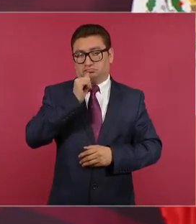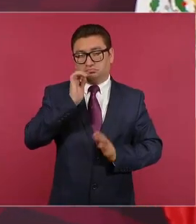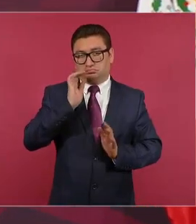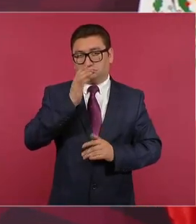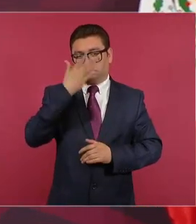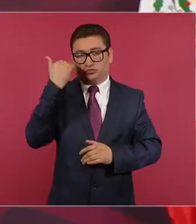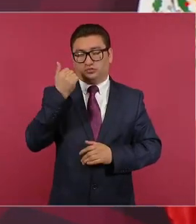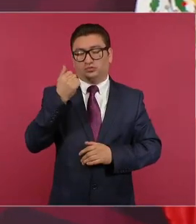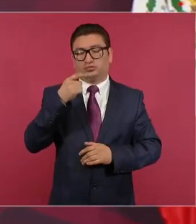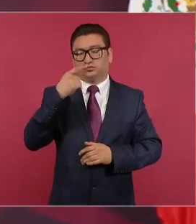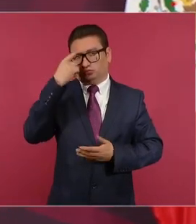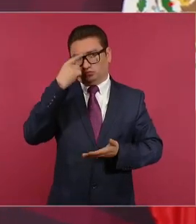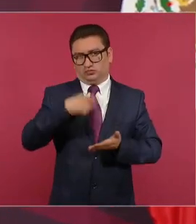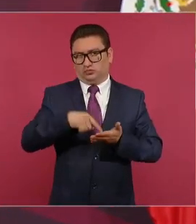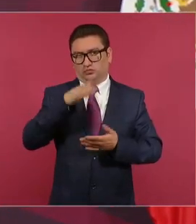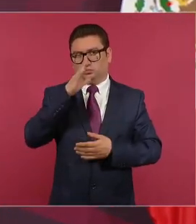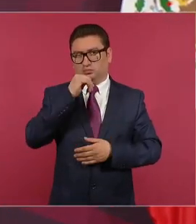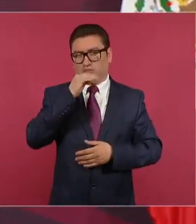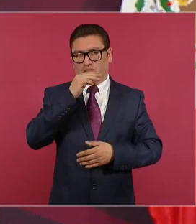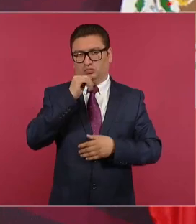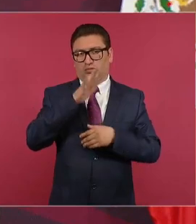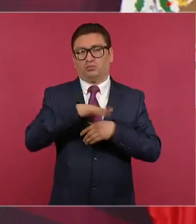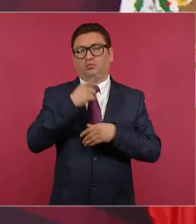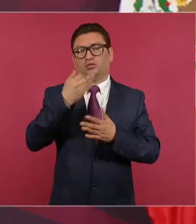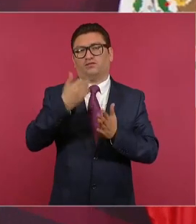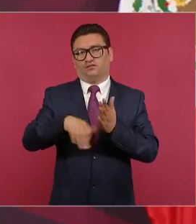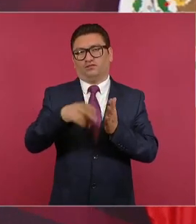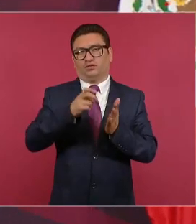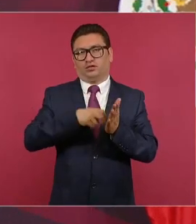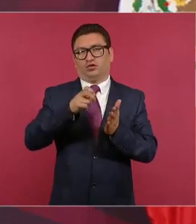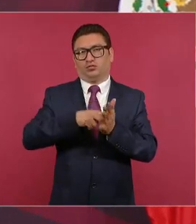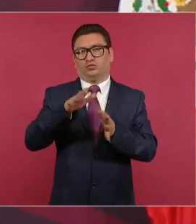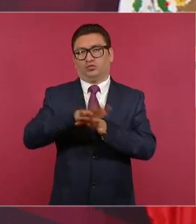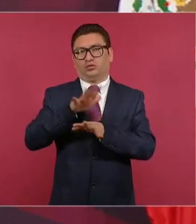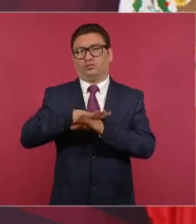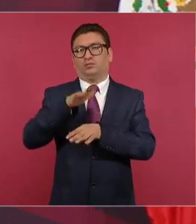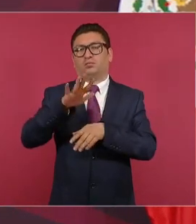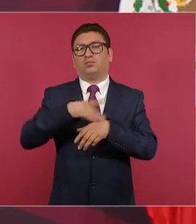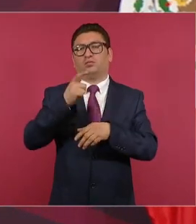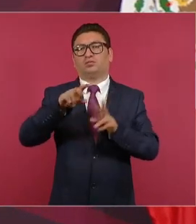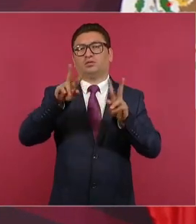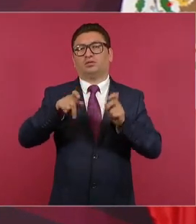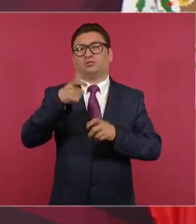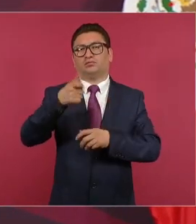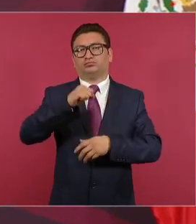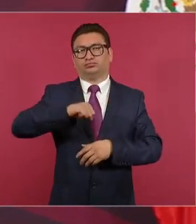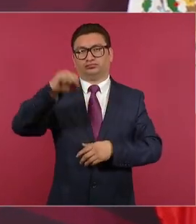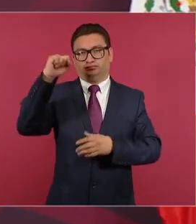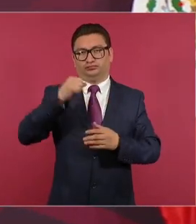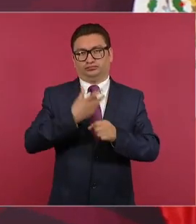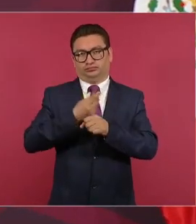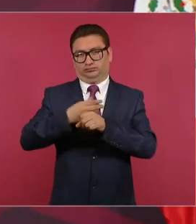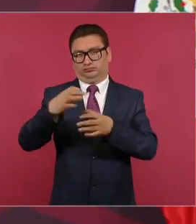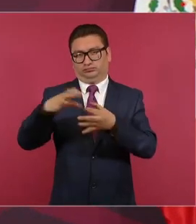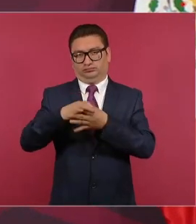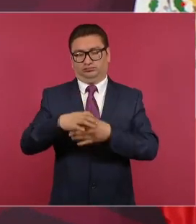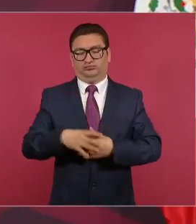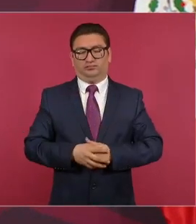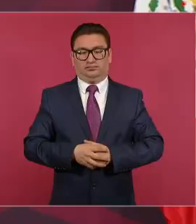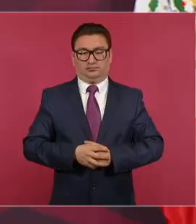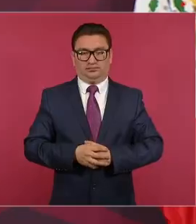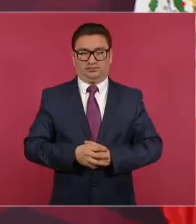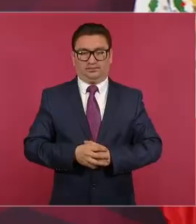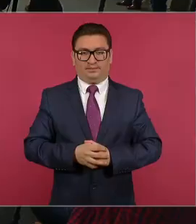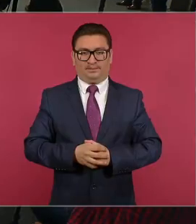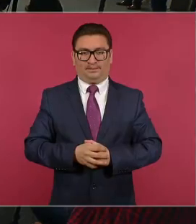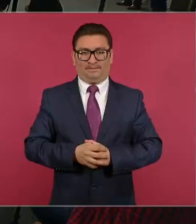No pueden ser más que ajustes a la inflación. ¿Pero será oportuno en este momento, dadas las condiciones,